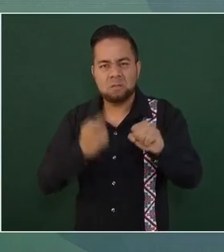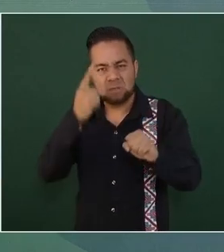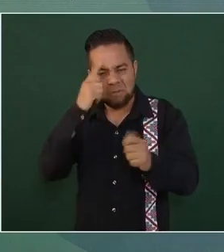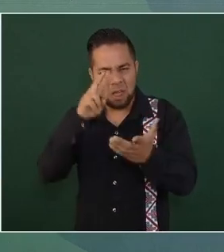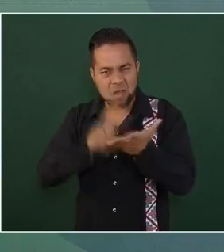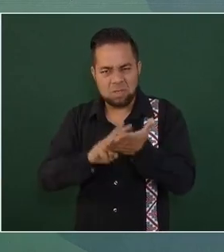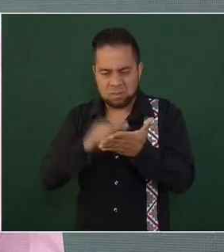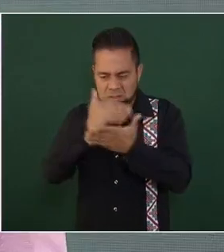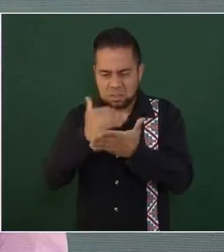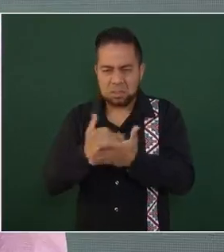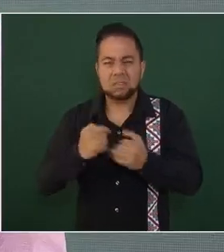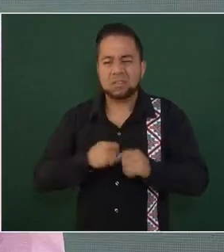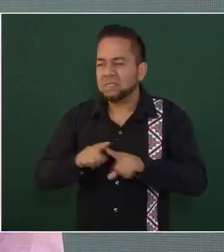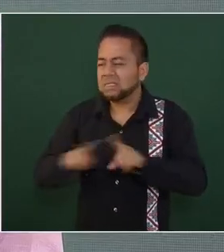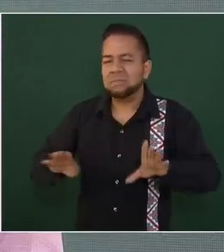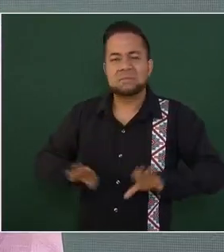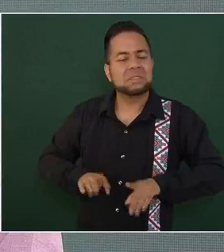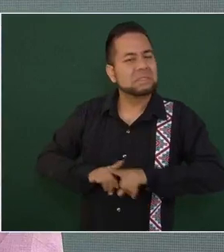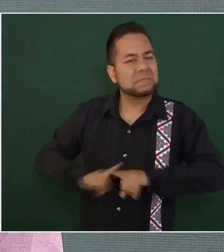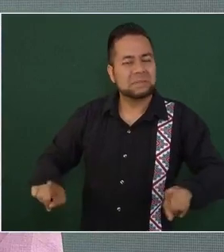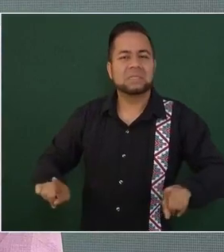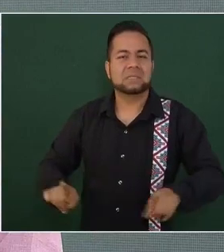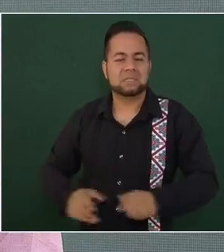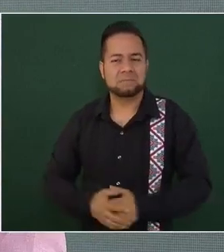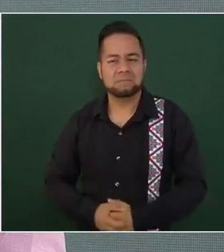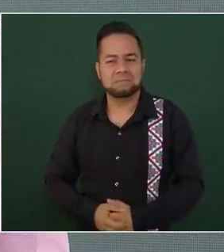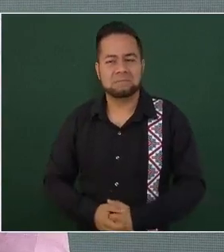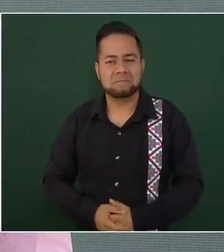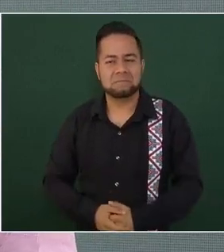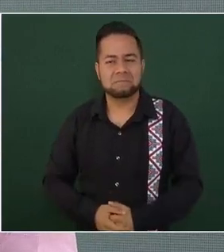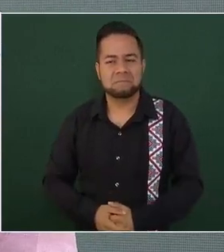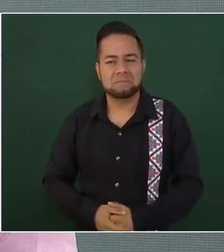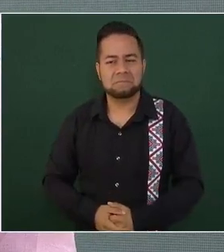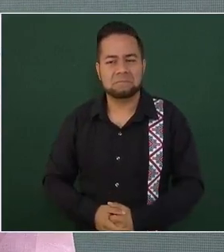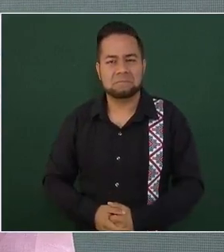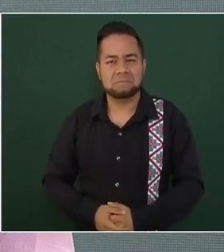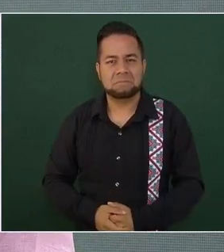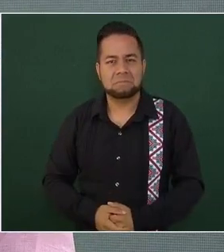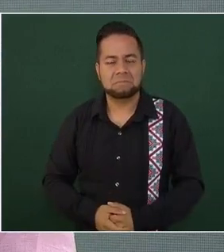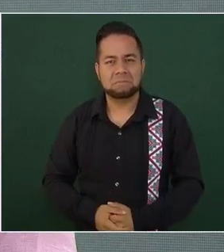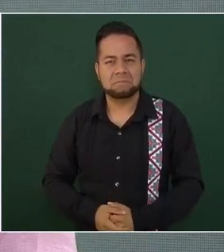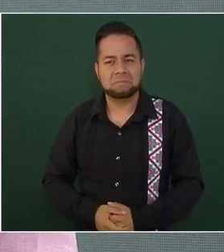somos distintos un verdadero